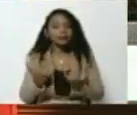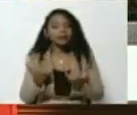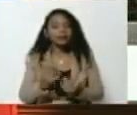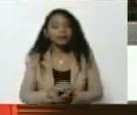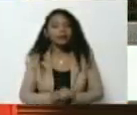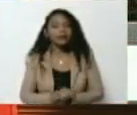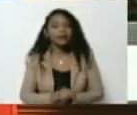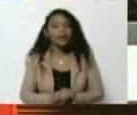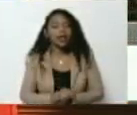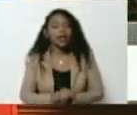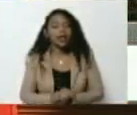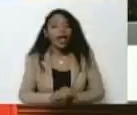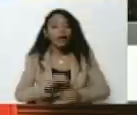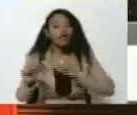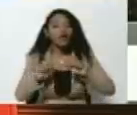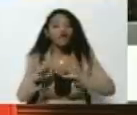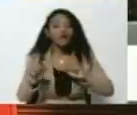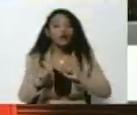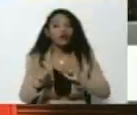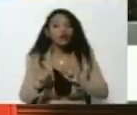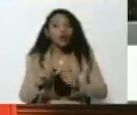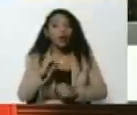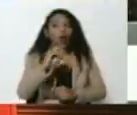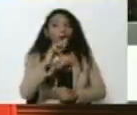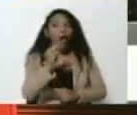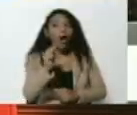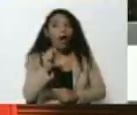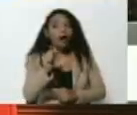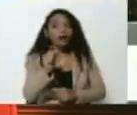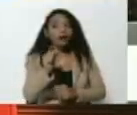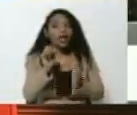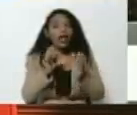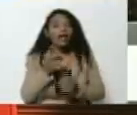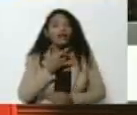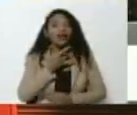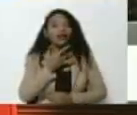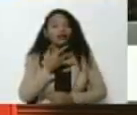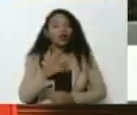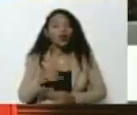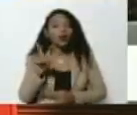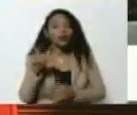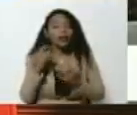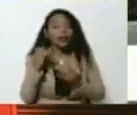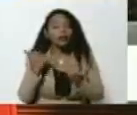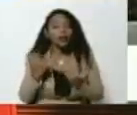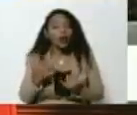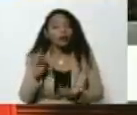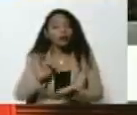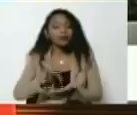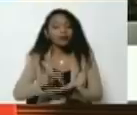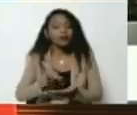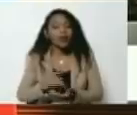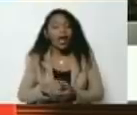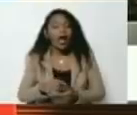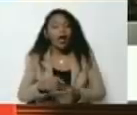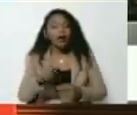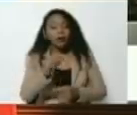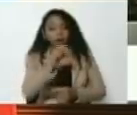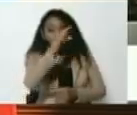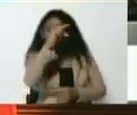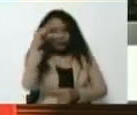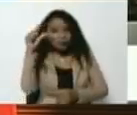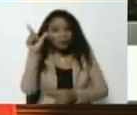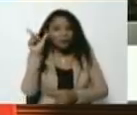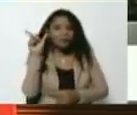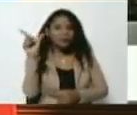el Movimiento Evangélico Ora presente, y el Partido Socialista Unido de